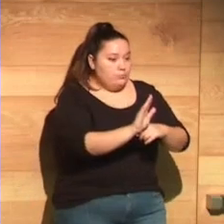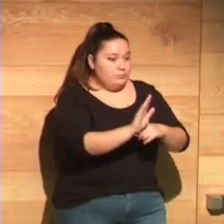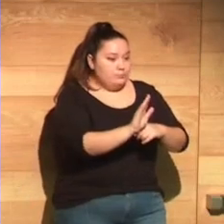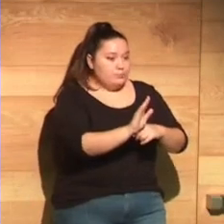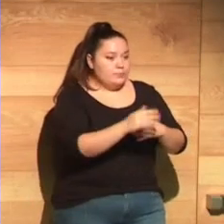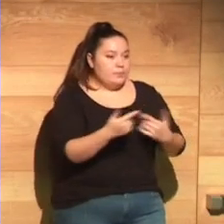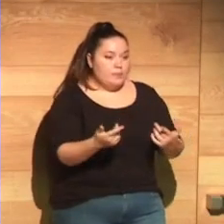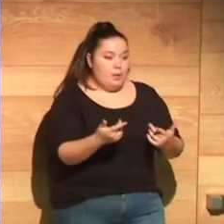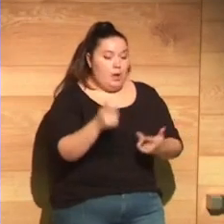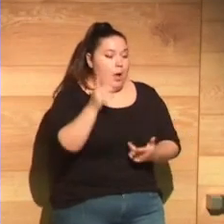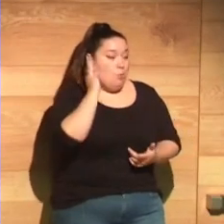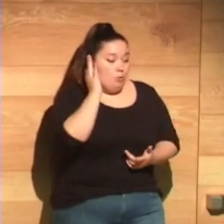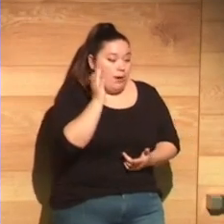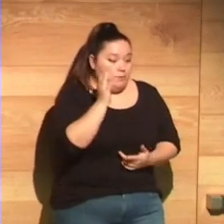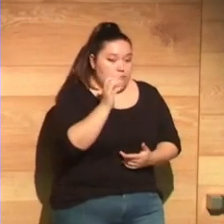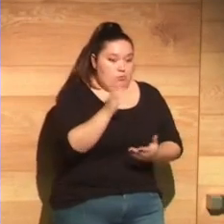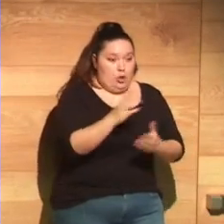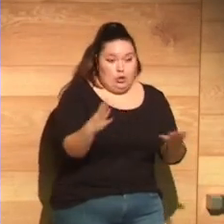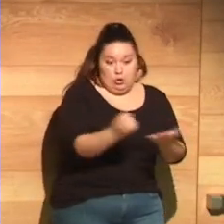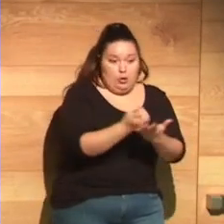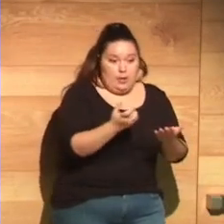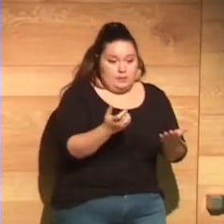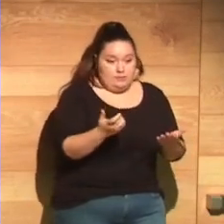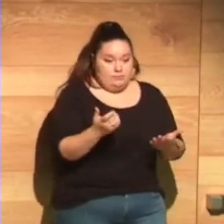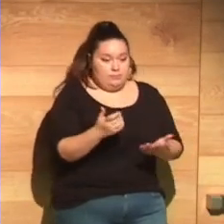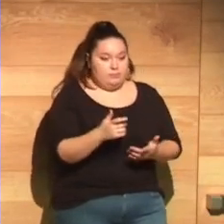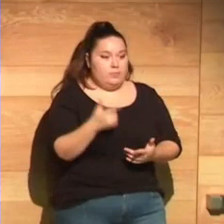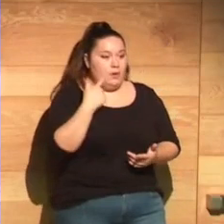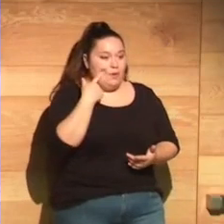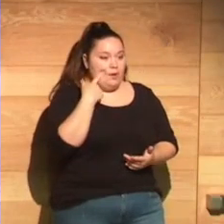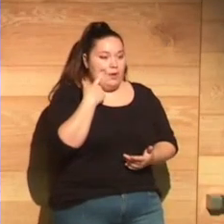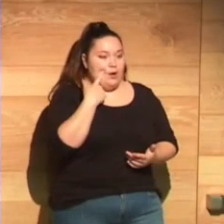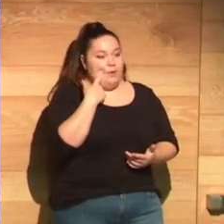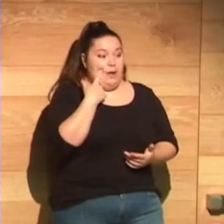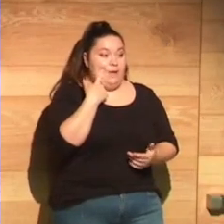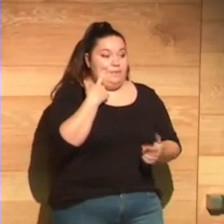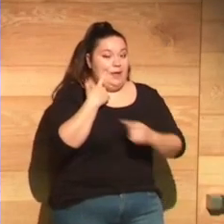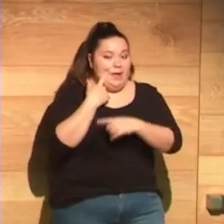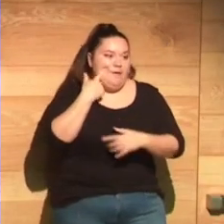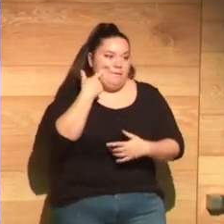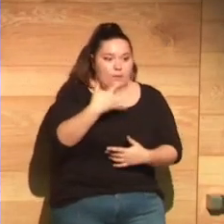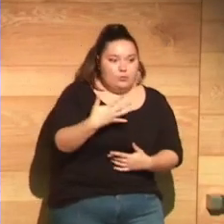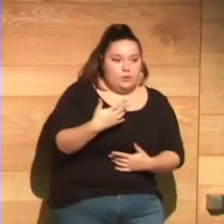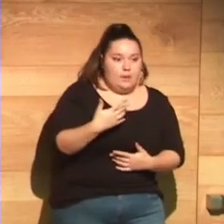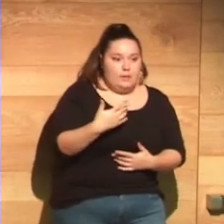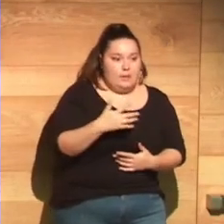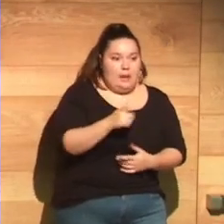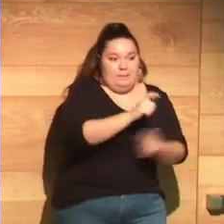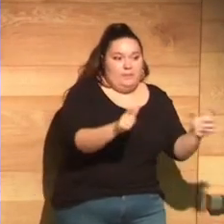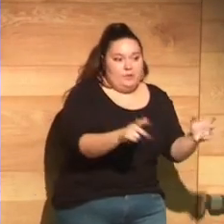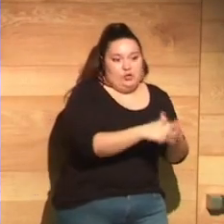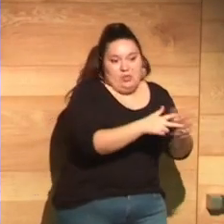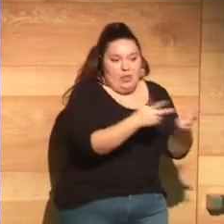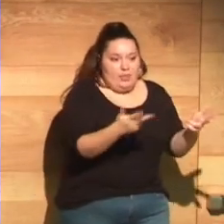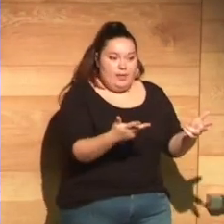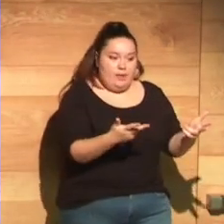mostrar ese lado más humano, no tanto a la diva, a la que a lo mejor no, pues claro, cualquier mujer se ve muy